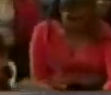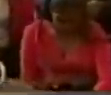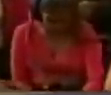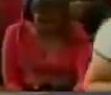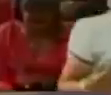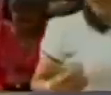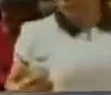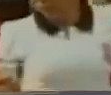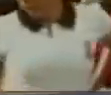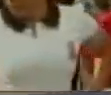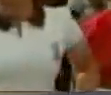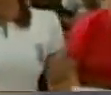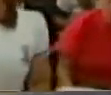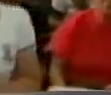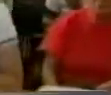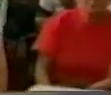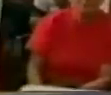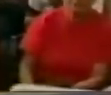más.